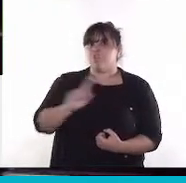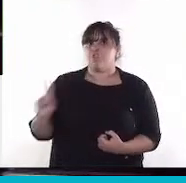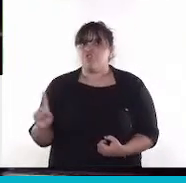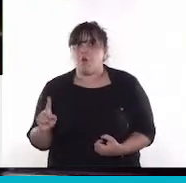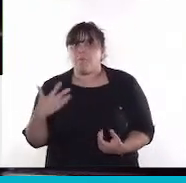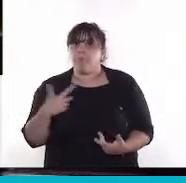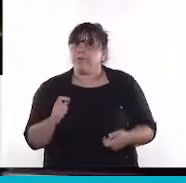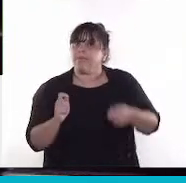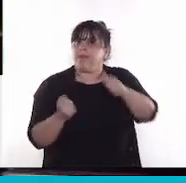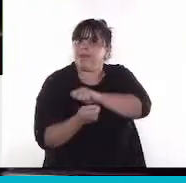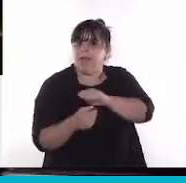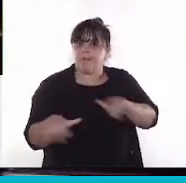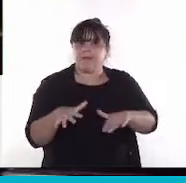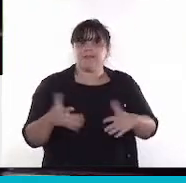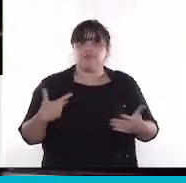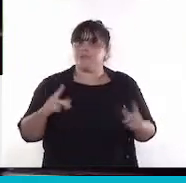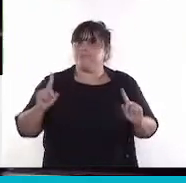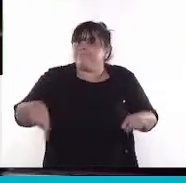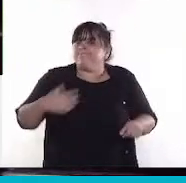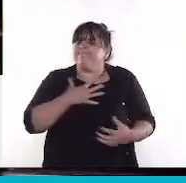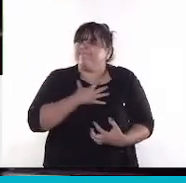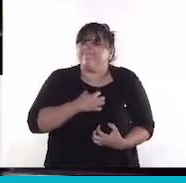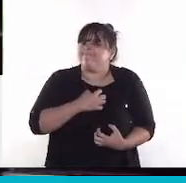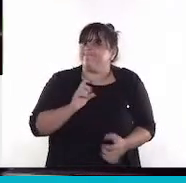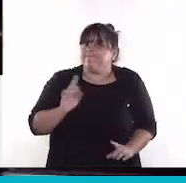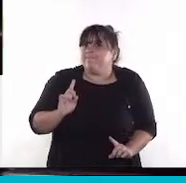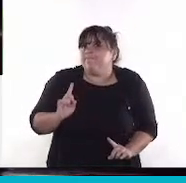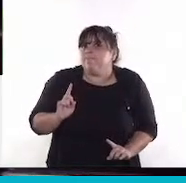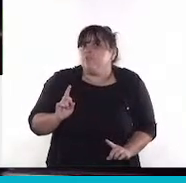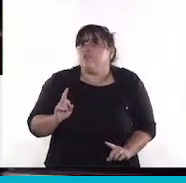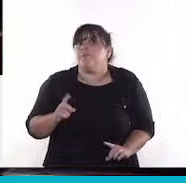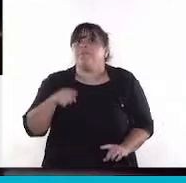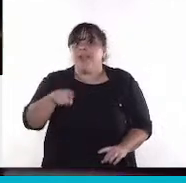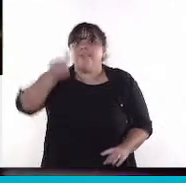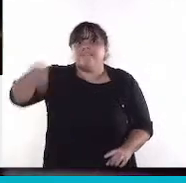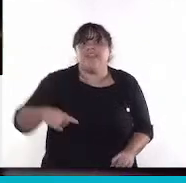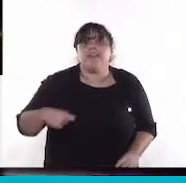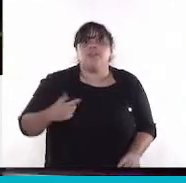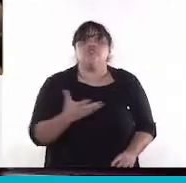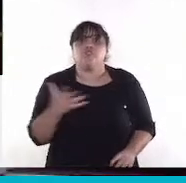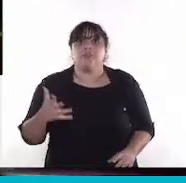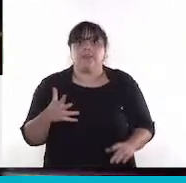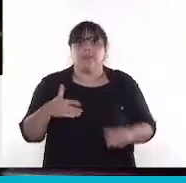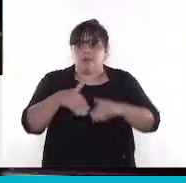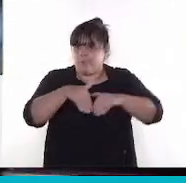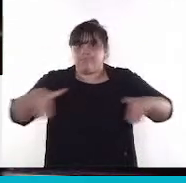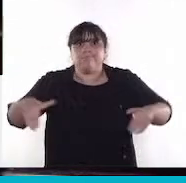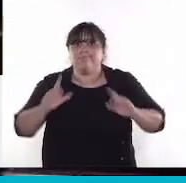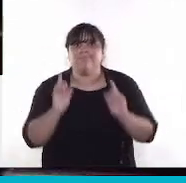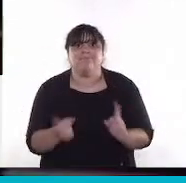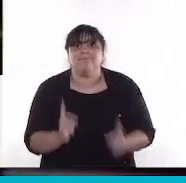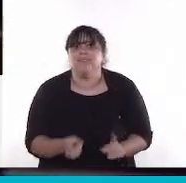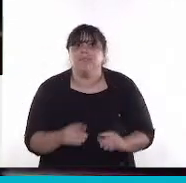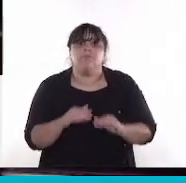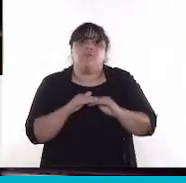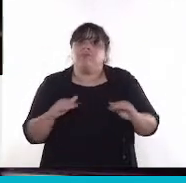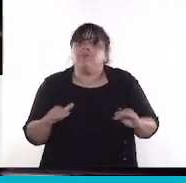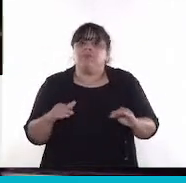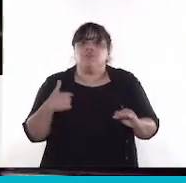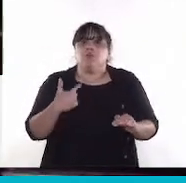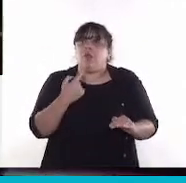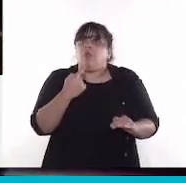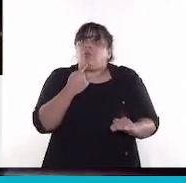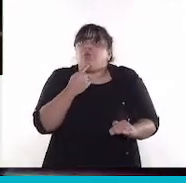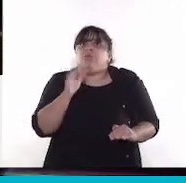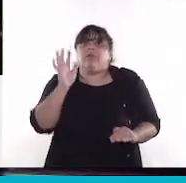situación. Y ahí es donde la sociedad se estanca, porque no hay peor cosa que no tener certidumbre hacia el